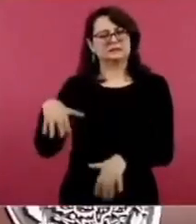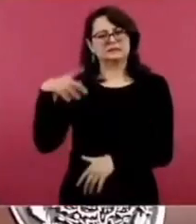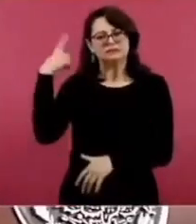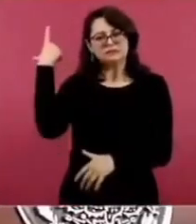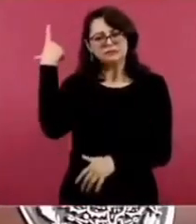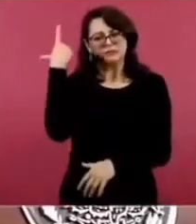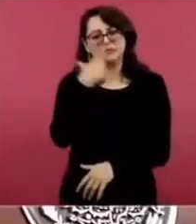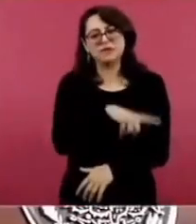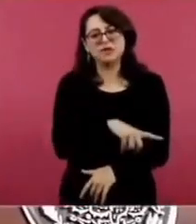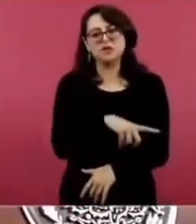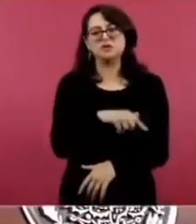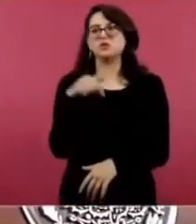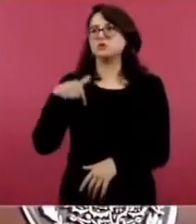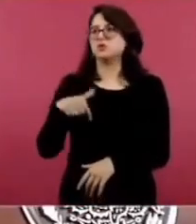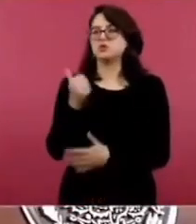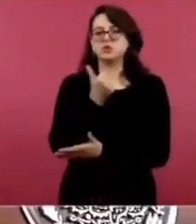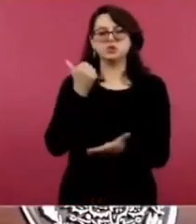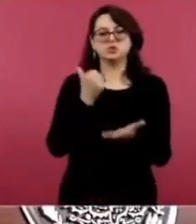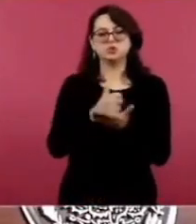en el